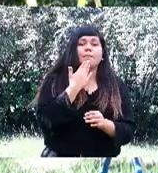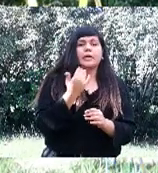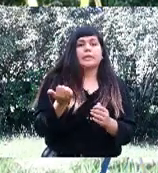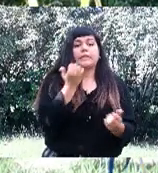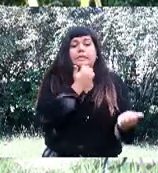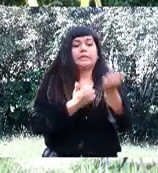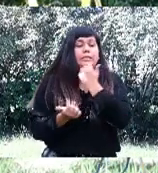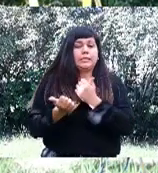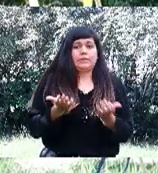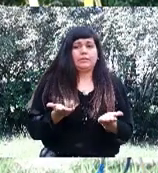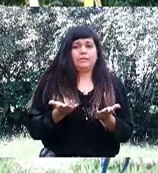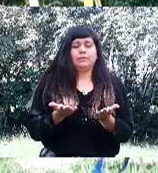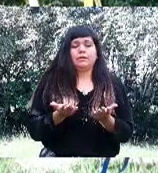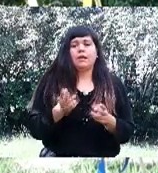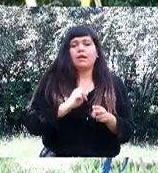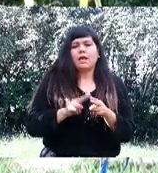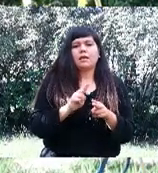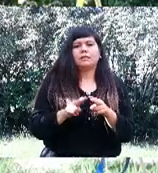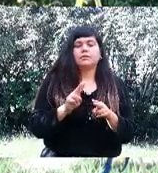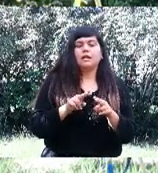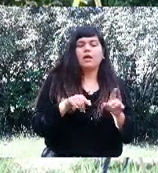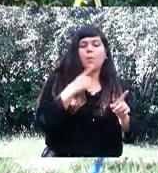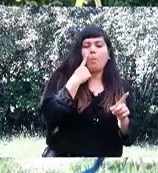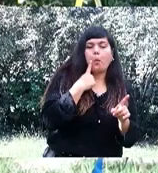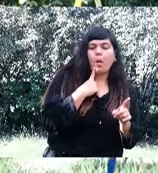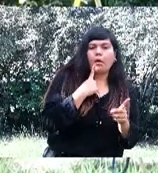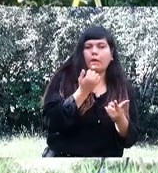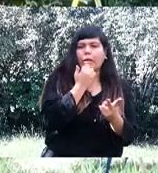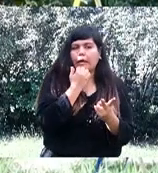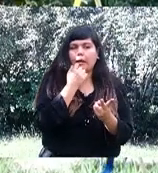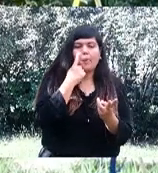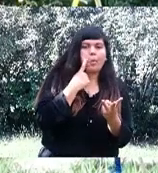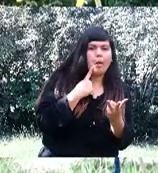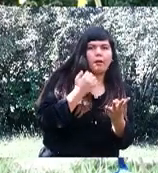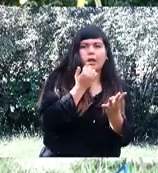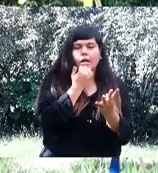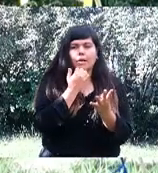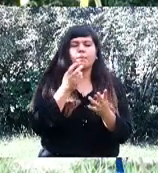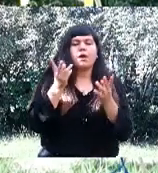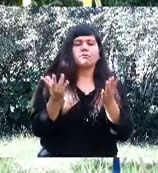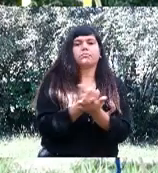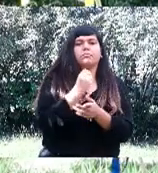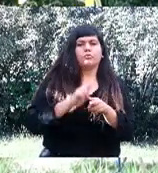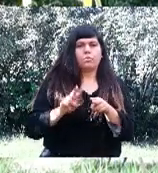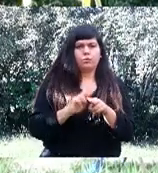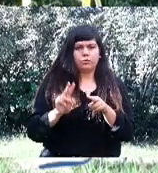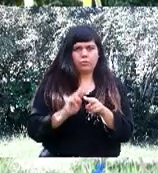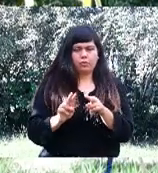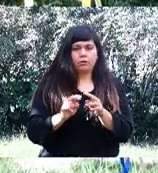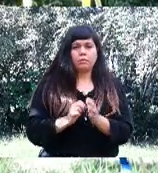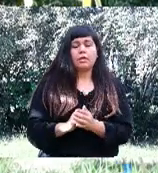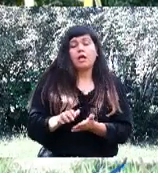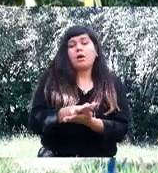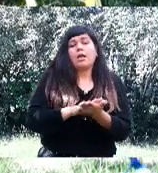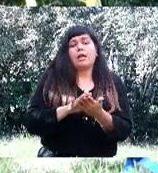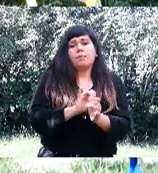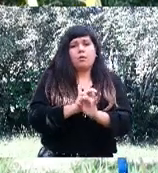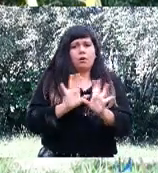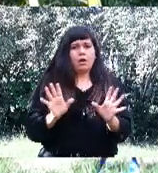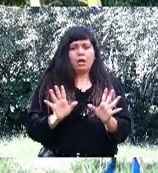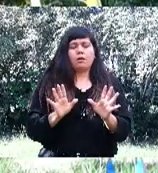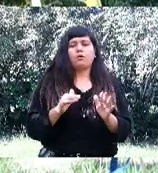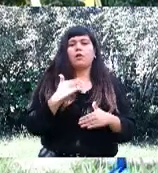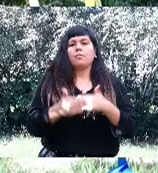equivocarse y hacer mucho ensayo de error también para poder ir llegando a la las soluciones entonces eh Y un ejemplo de eso es el